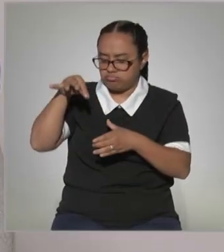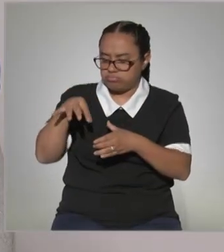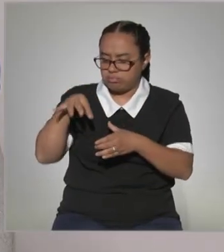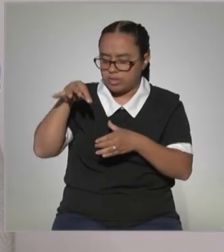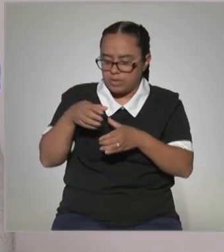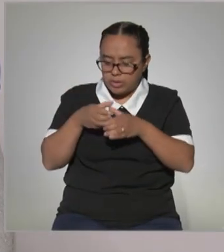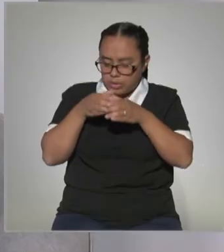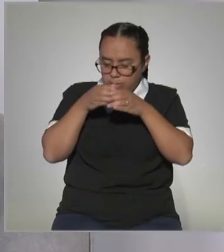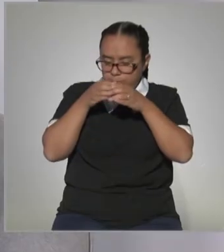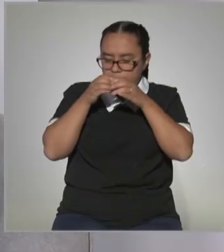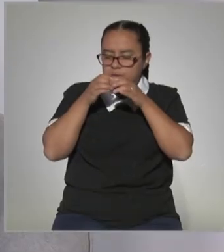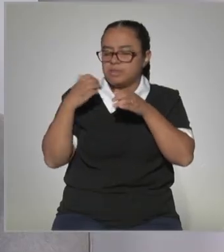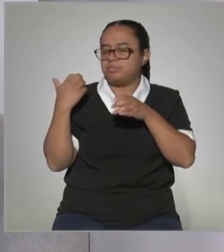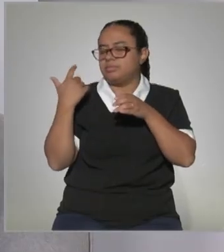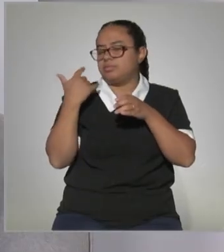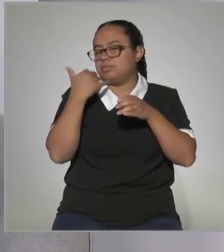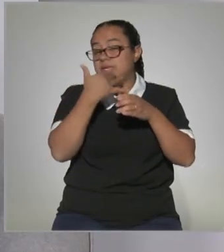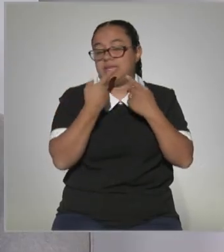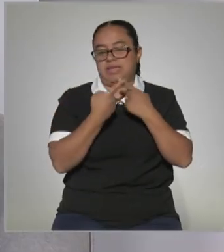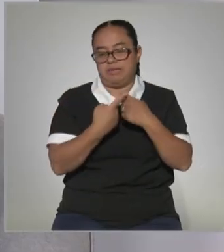lo saborea, ¿no?